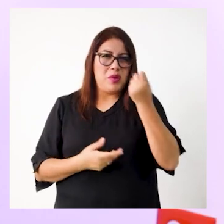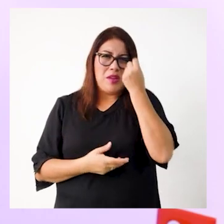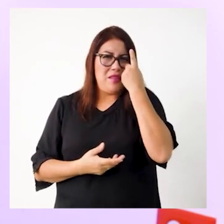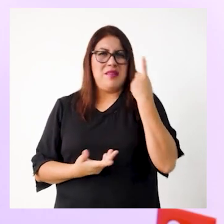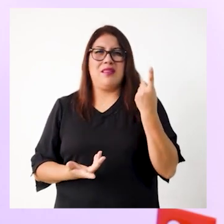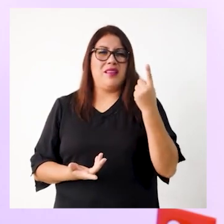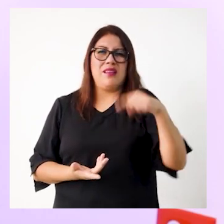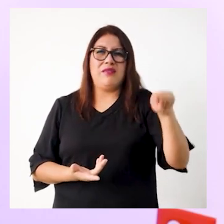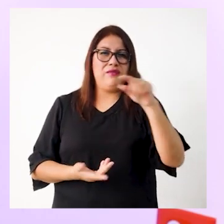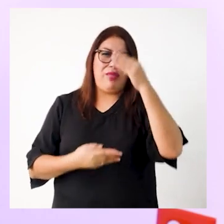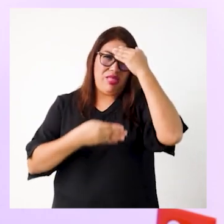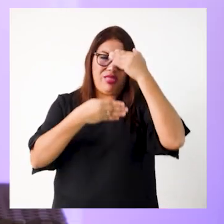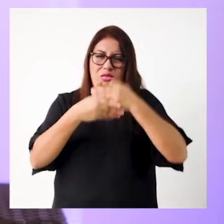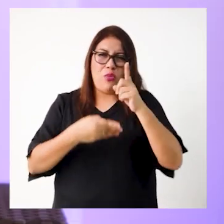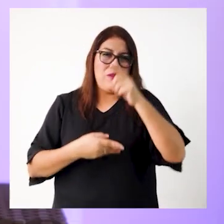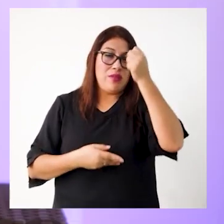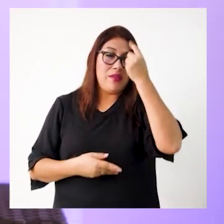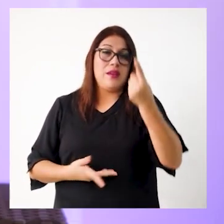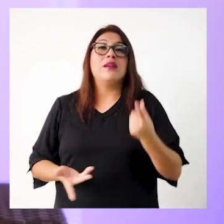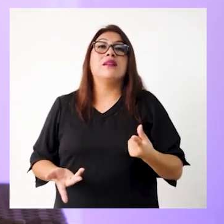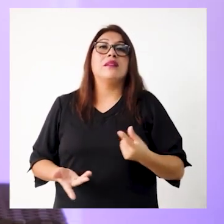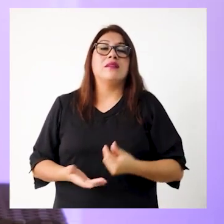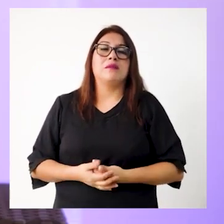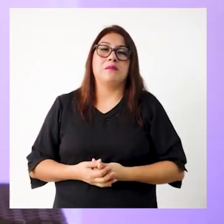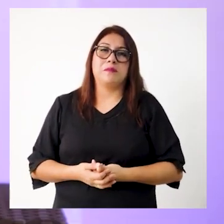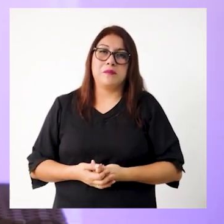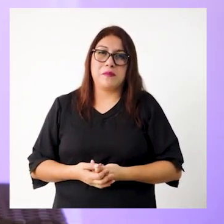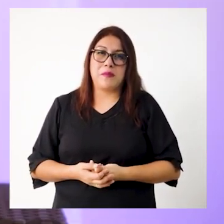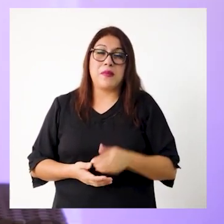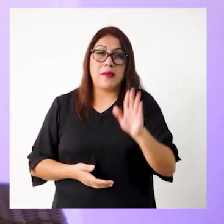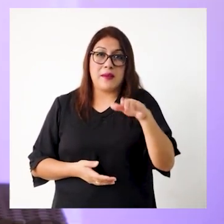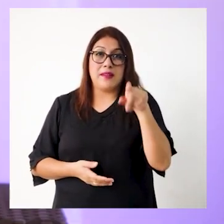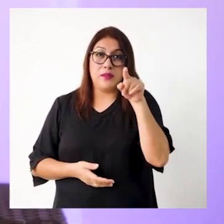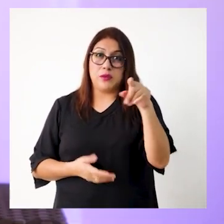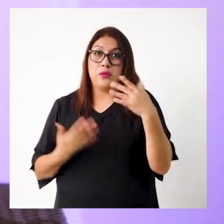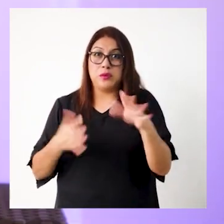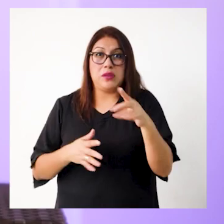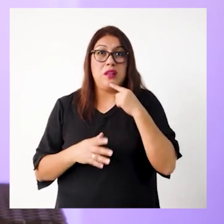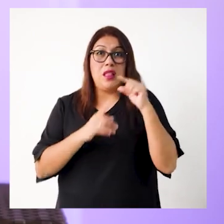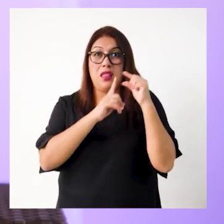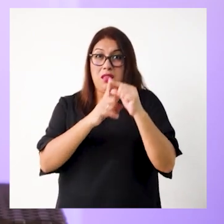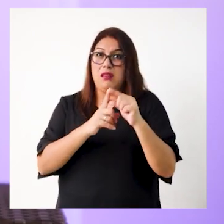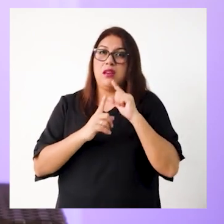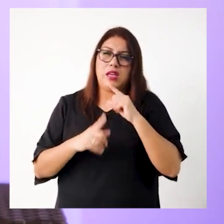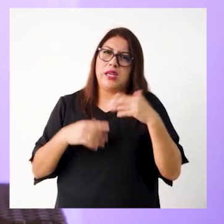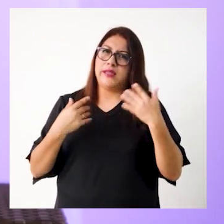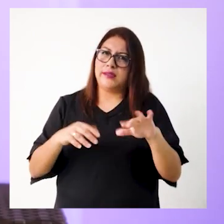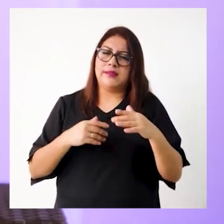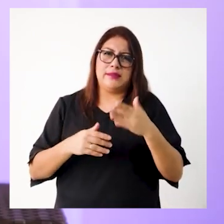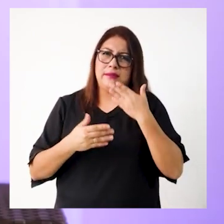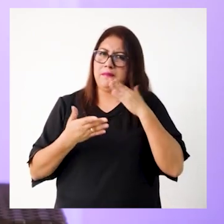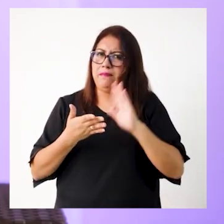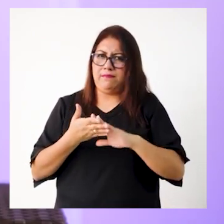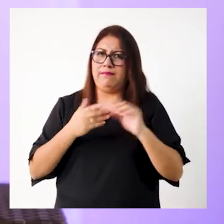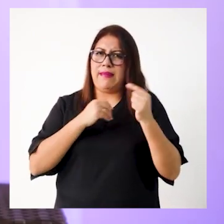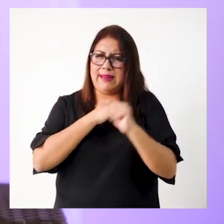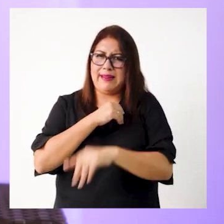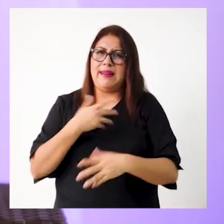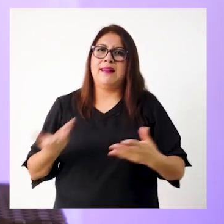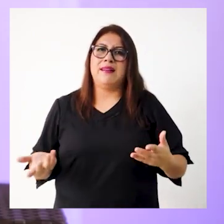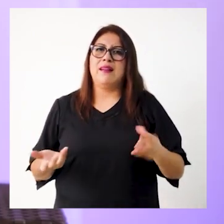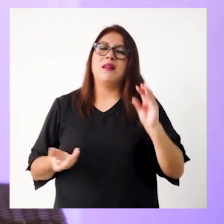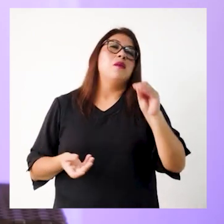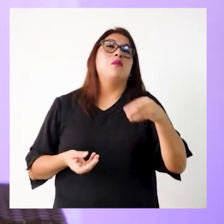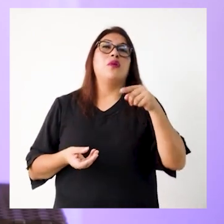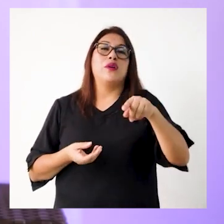no entienden lo que está pasando. Y mira, lo que has traído a colación es grave. ¿Por qué? Porque